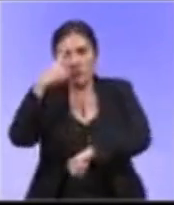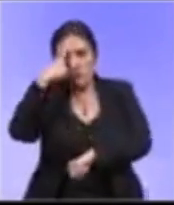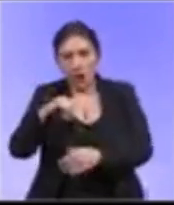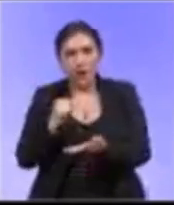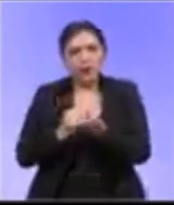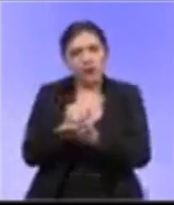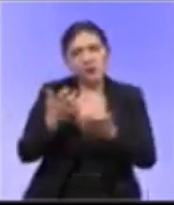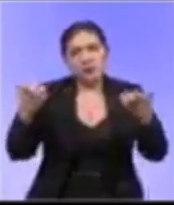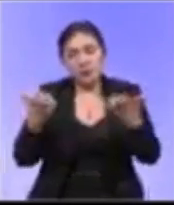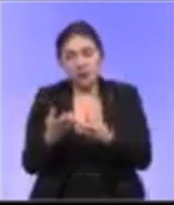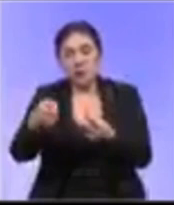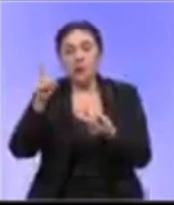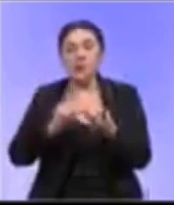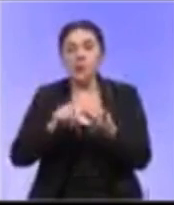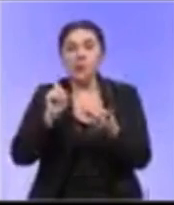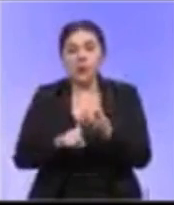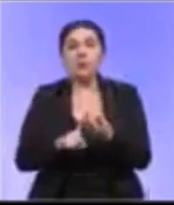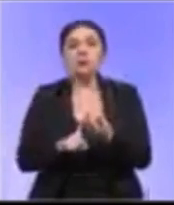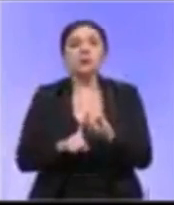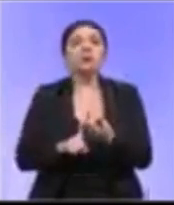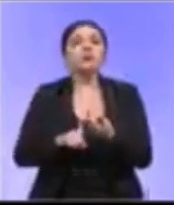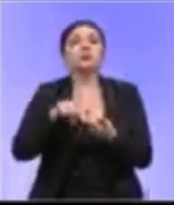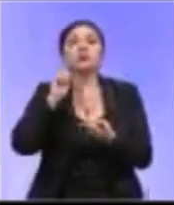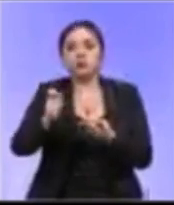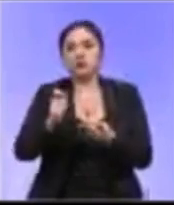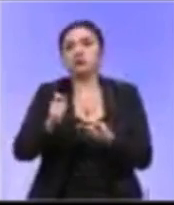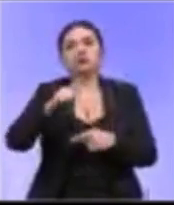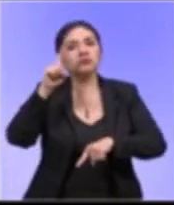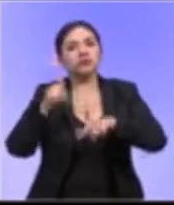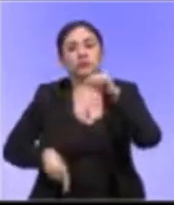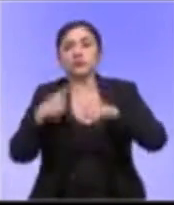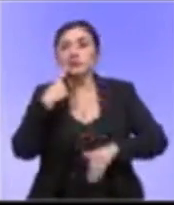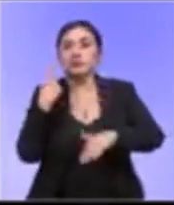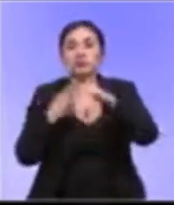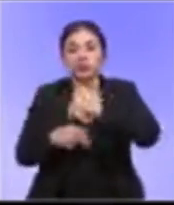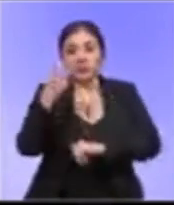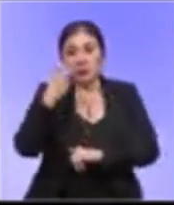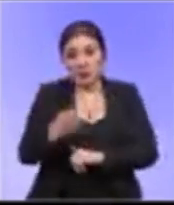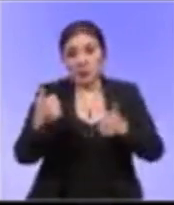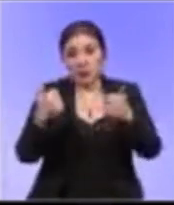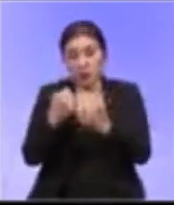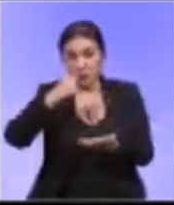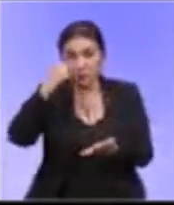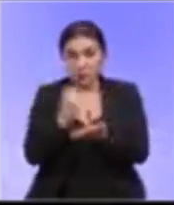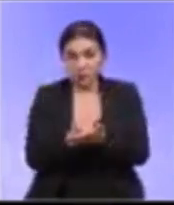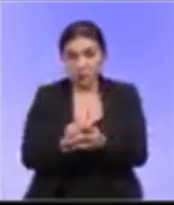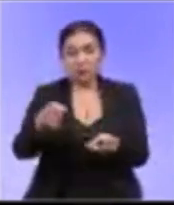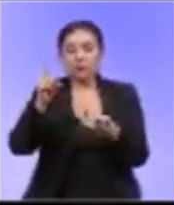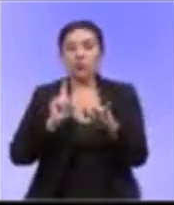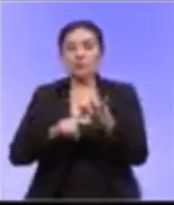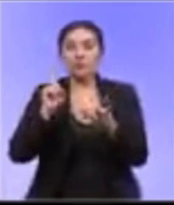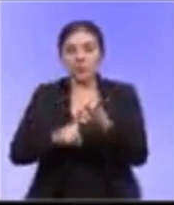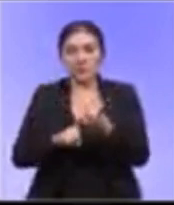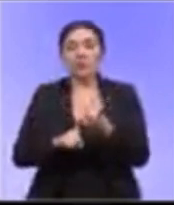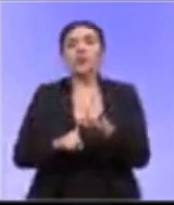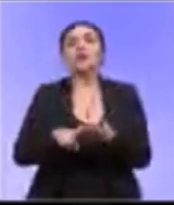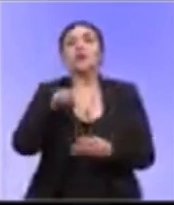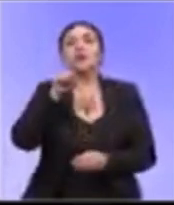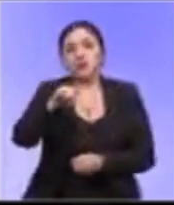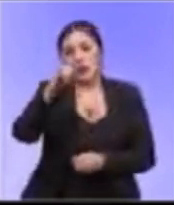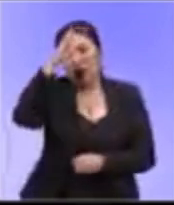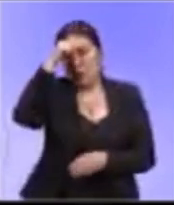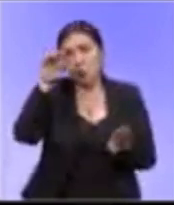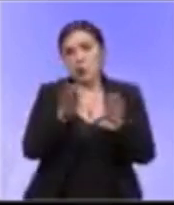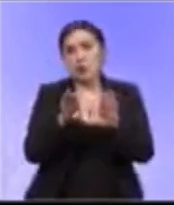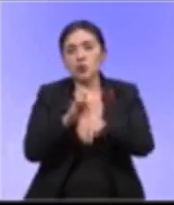ejecutoria segundo se desecha de plano la demanda señalada en el fallo tercero se confirma en lo